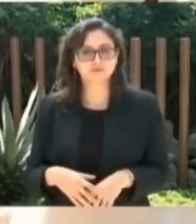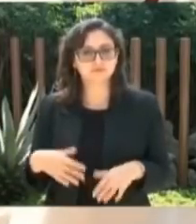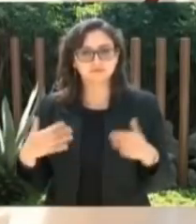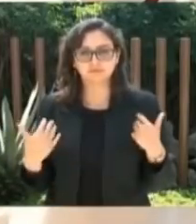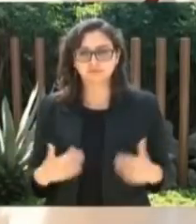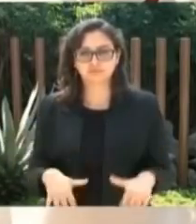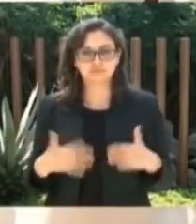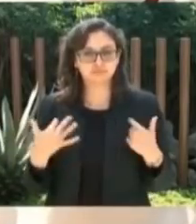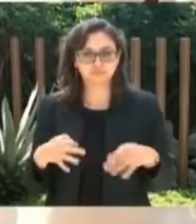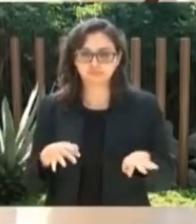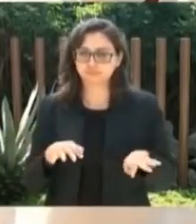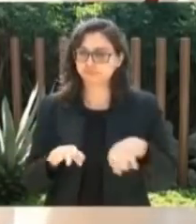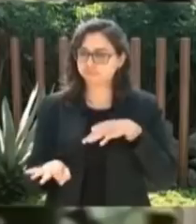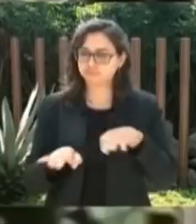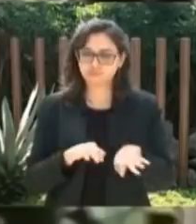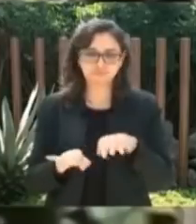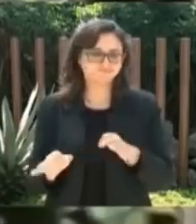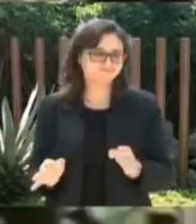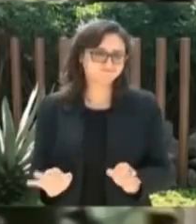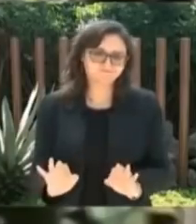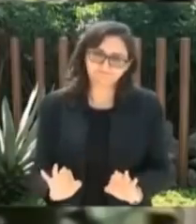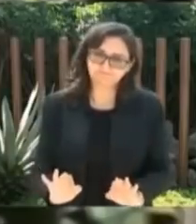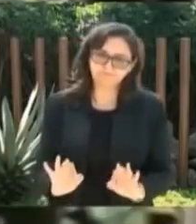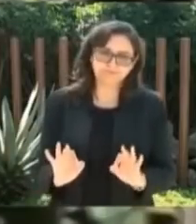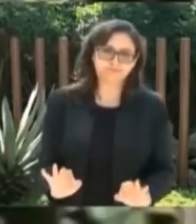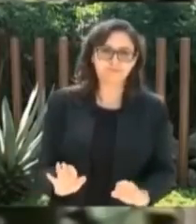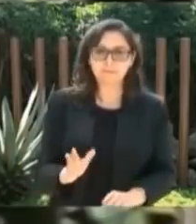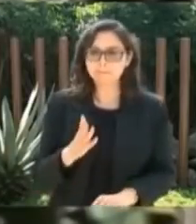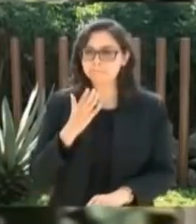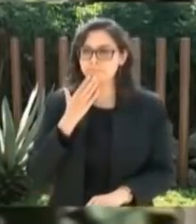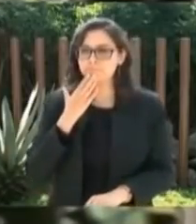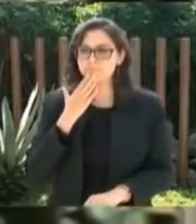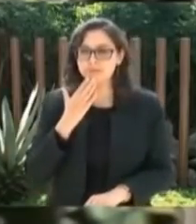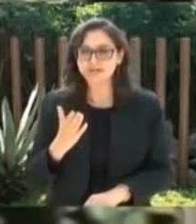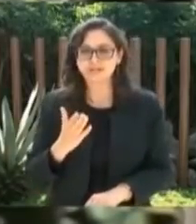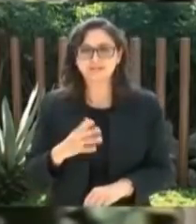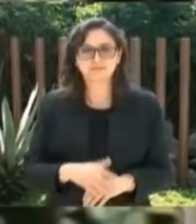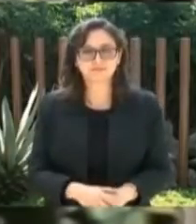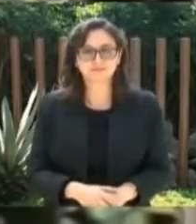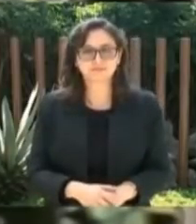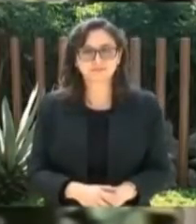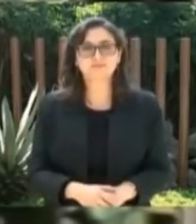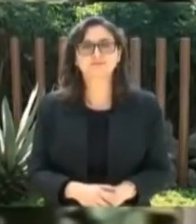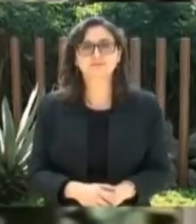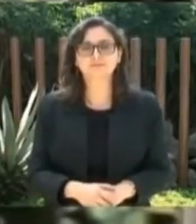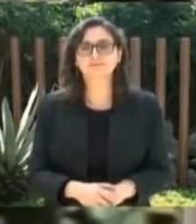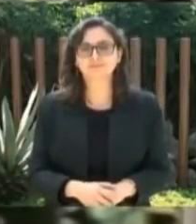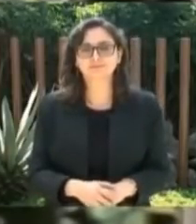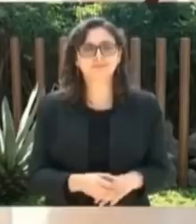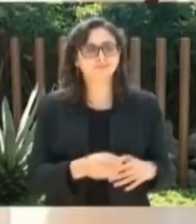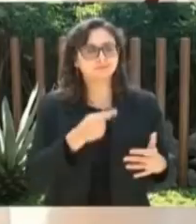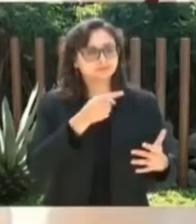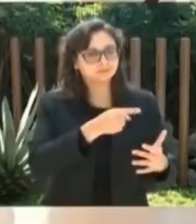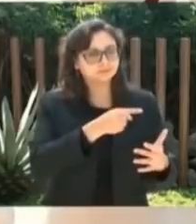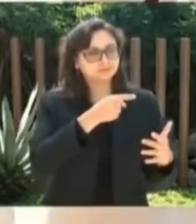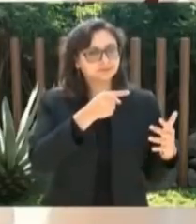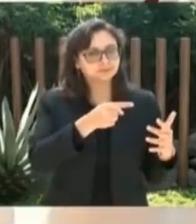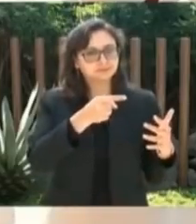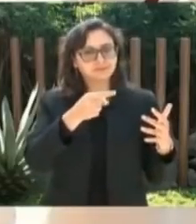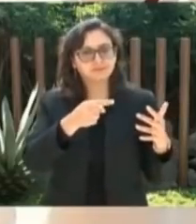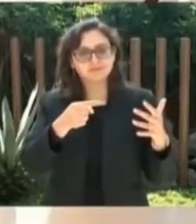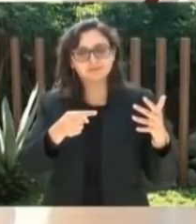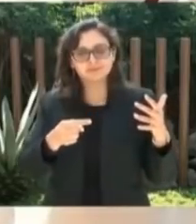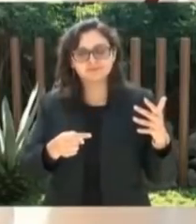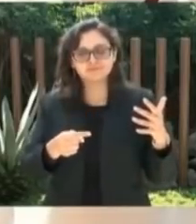labor extraordinaria. Entonces, todo esto explica el porqué de